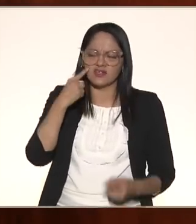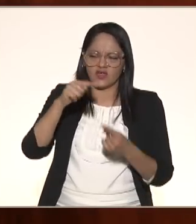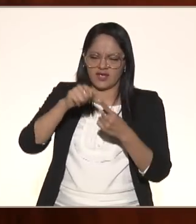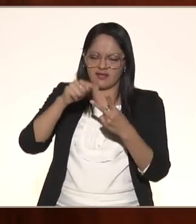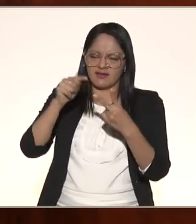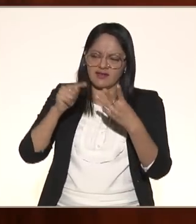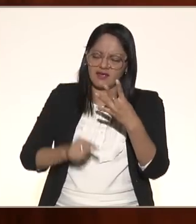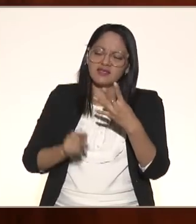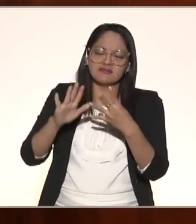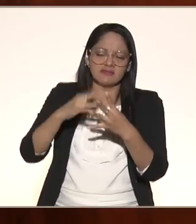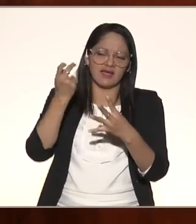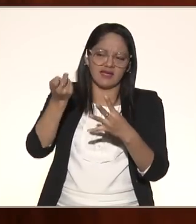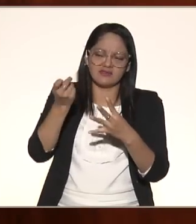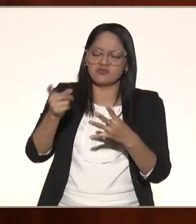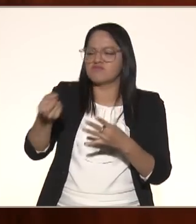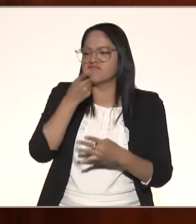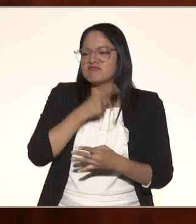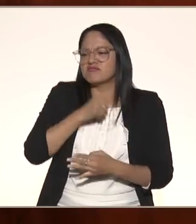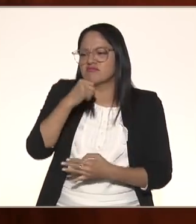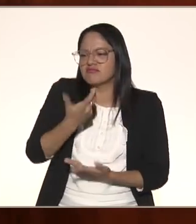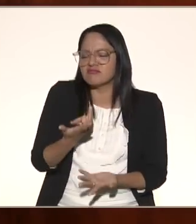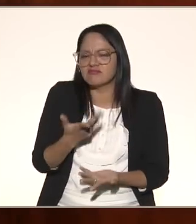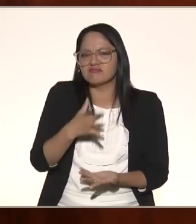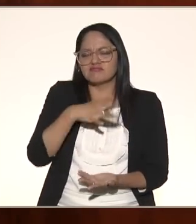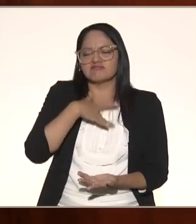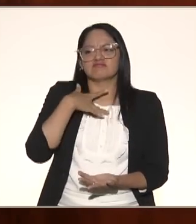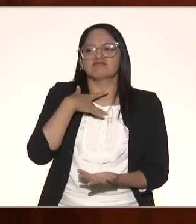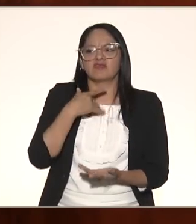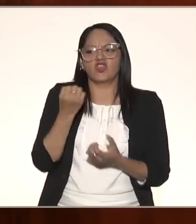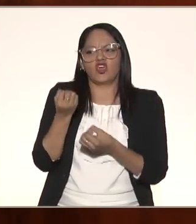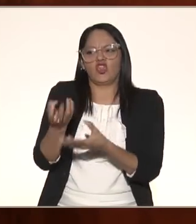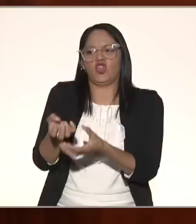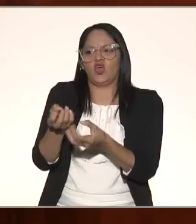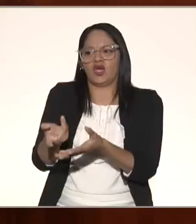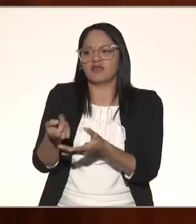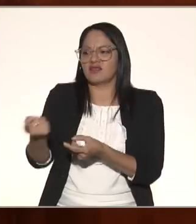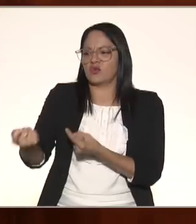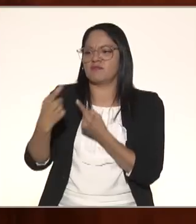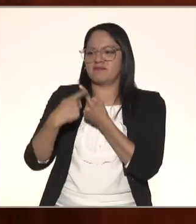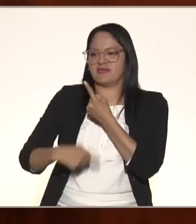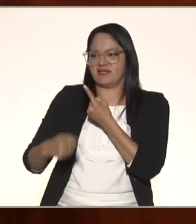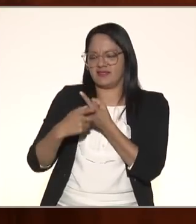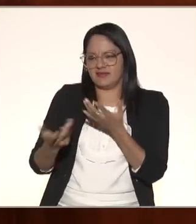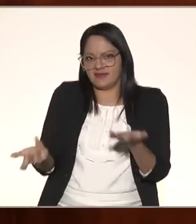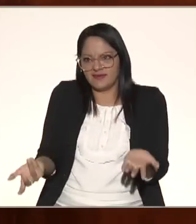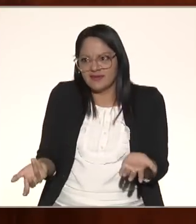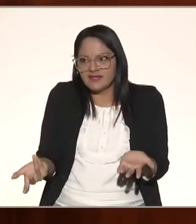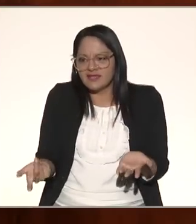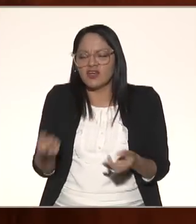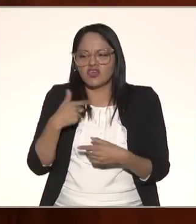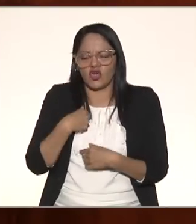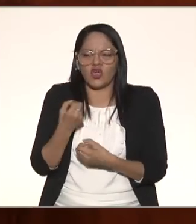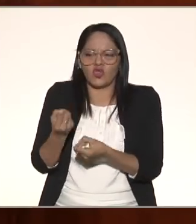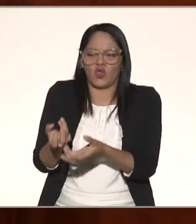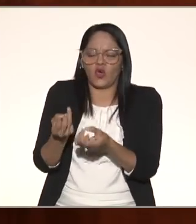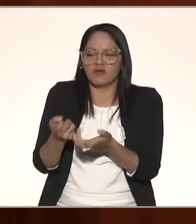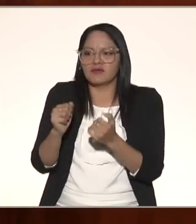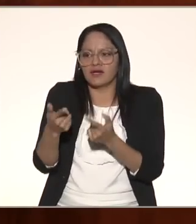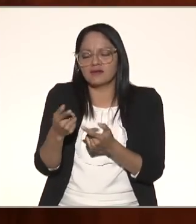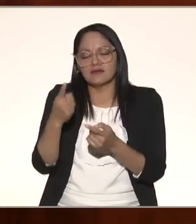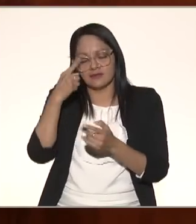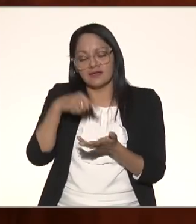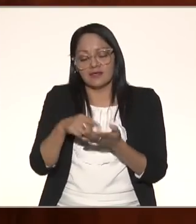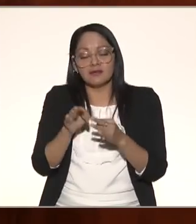justo por hecho a veces doy y recibo críticas o pues sí para mí sí es